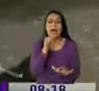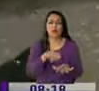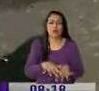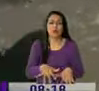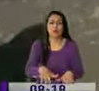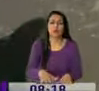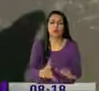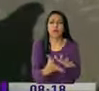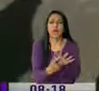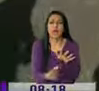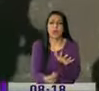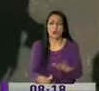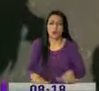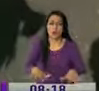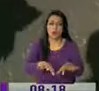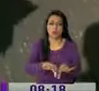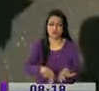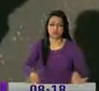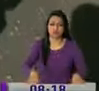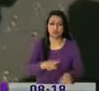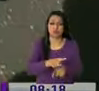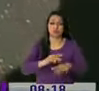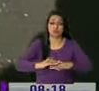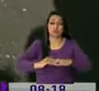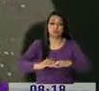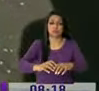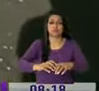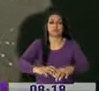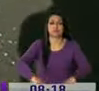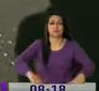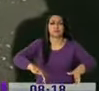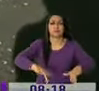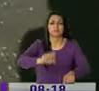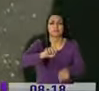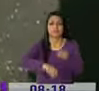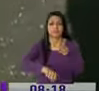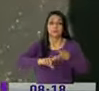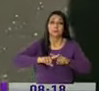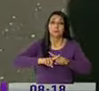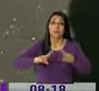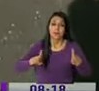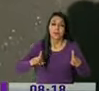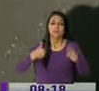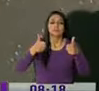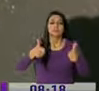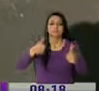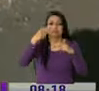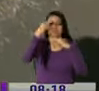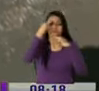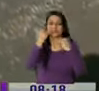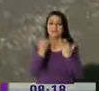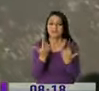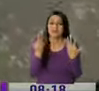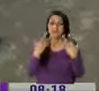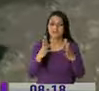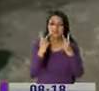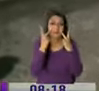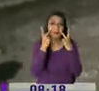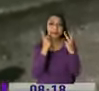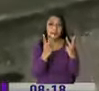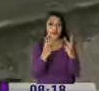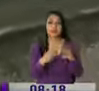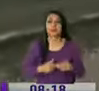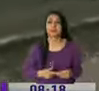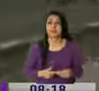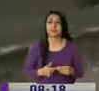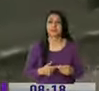tubería y eso hizo que se sedimente el pavimento y causó estos daños. Sin embargo, las buenas noticias son que ahora ustedes pueden ver en imágenes que